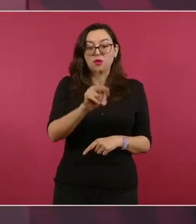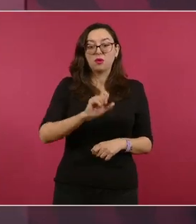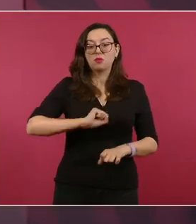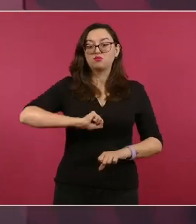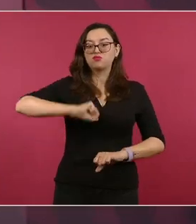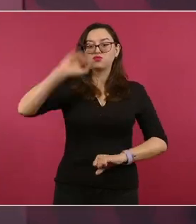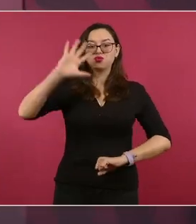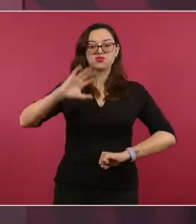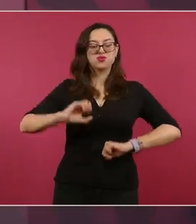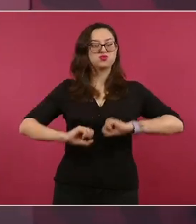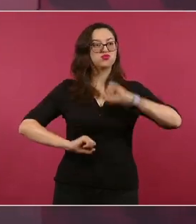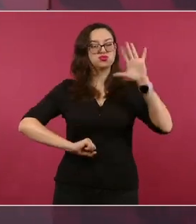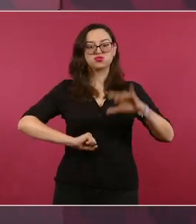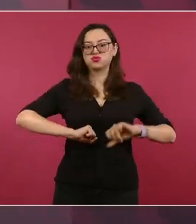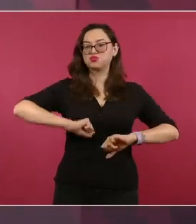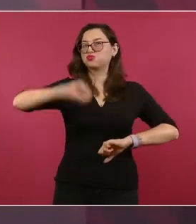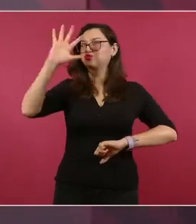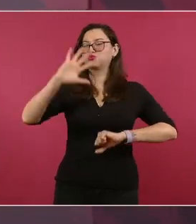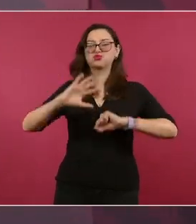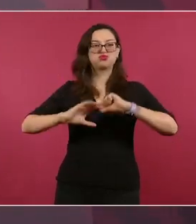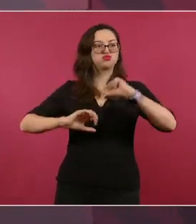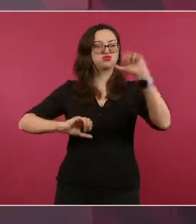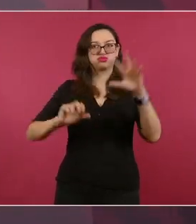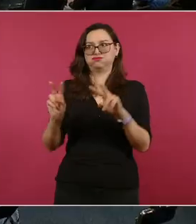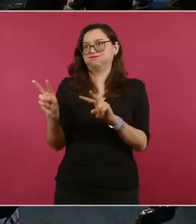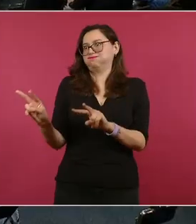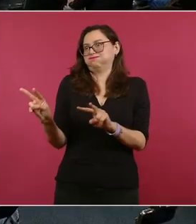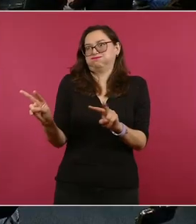las luces artificiales,